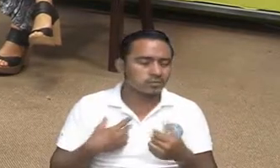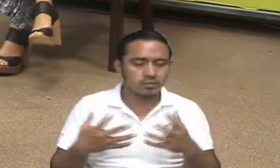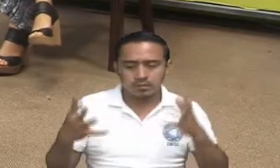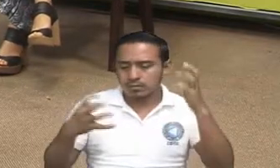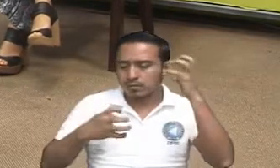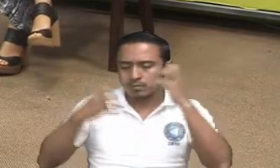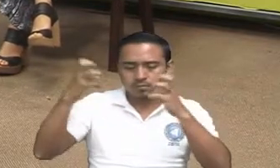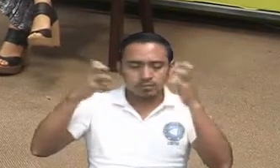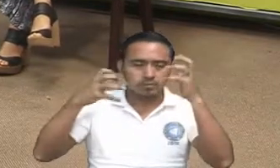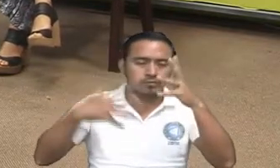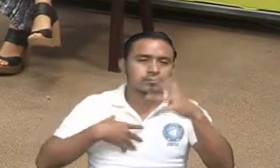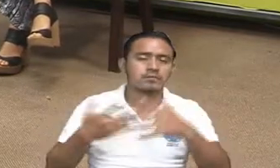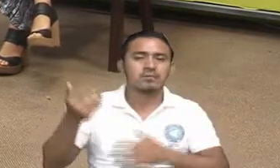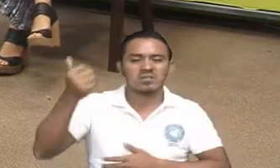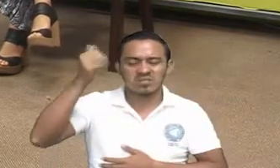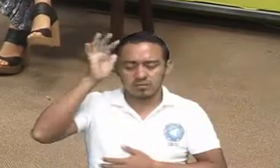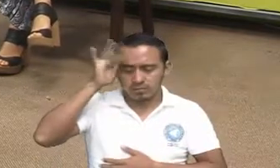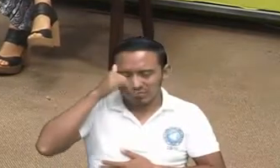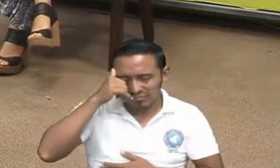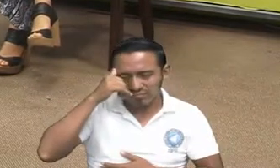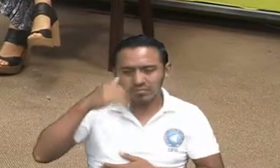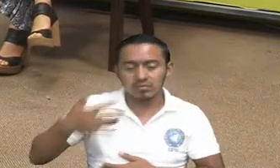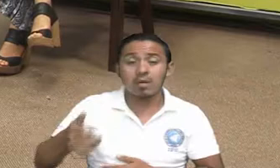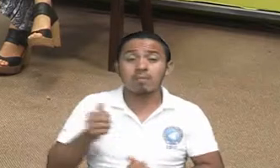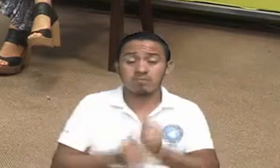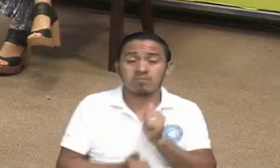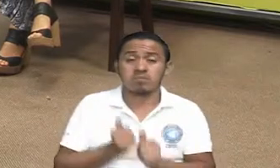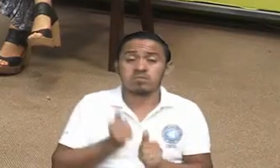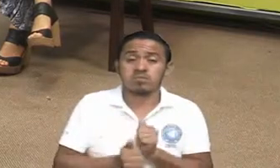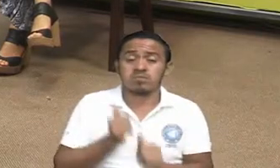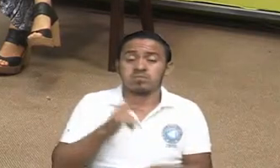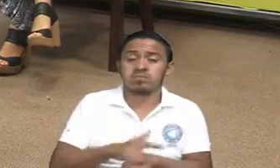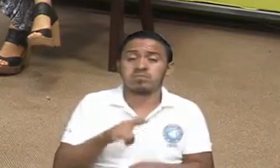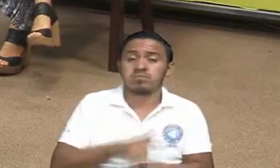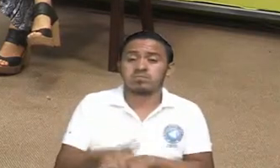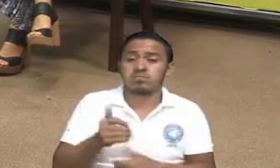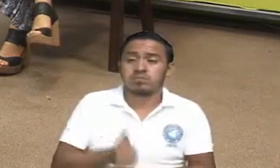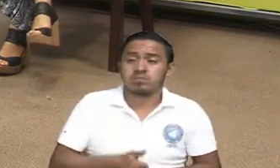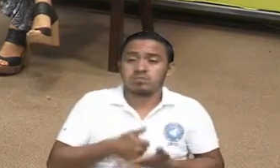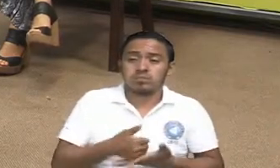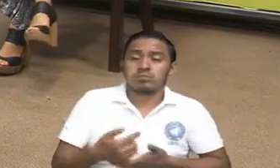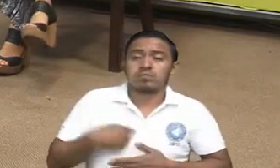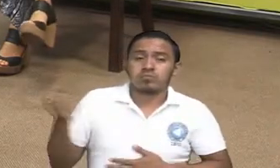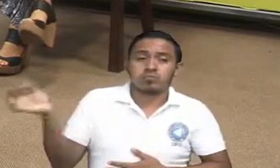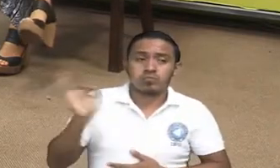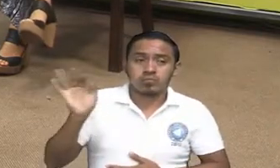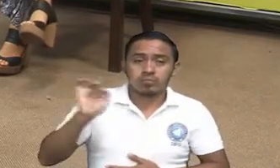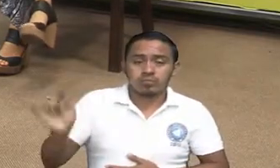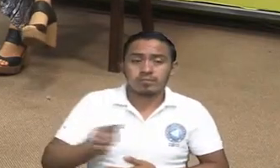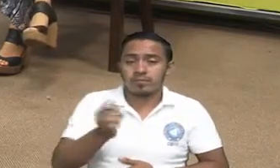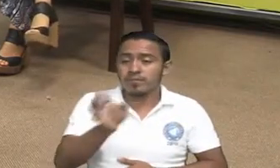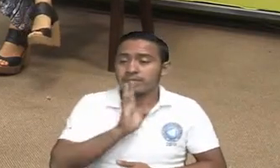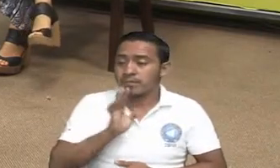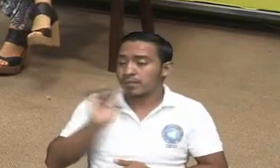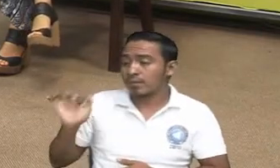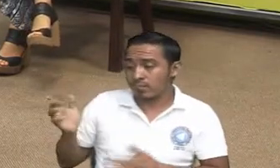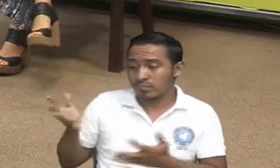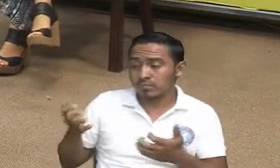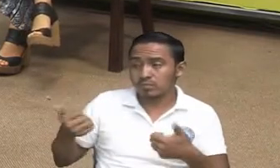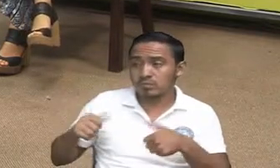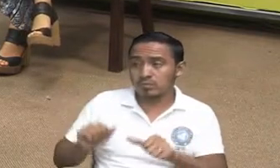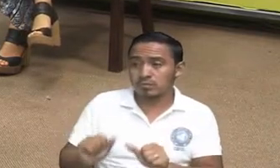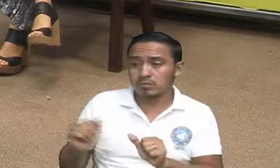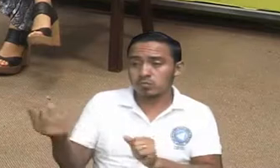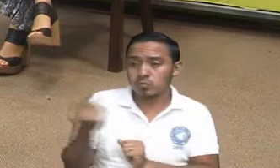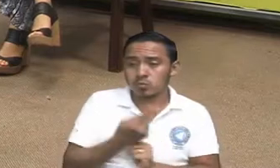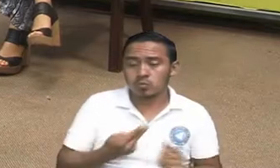de depresión, pueden caer, ¿verdad?, en este problema. Buscar ayuda de manera individual, hablar con la pareja si está de acuerdo de que